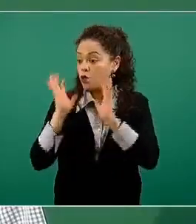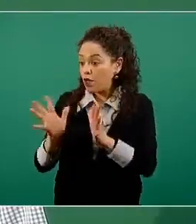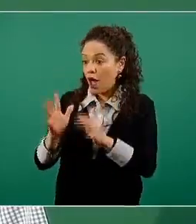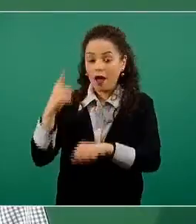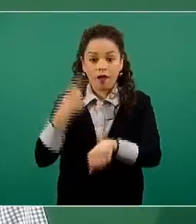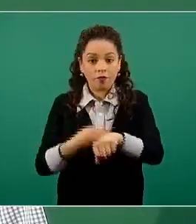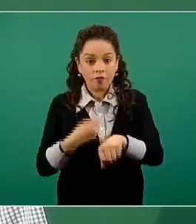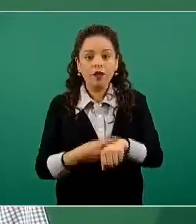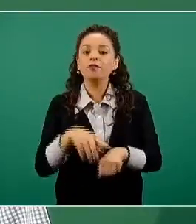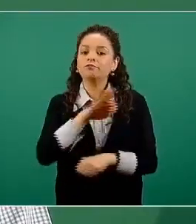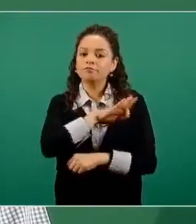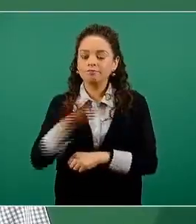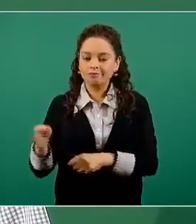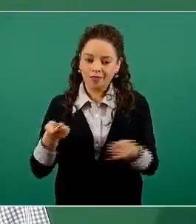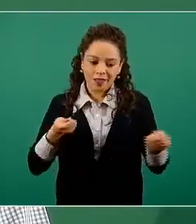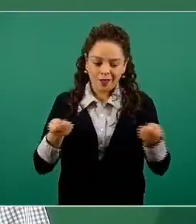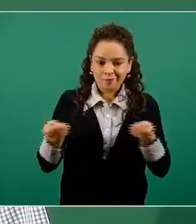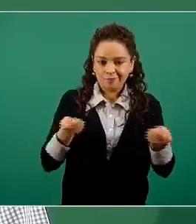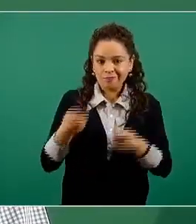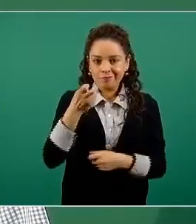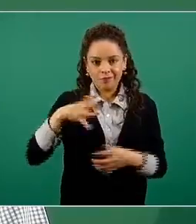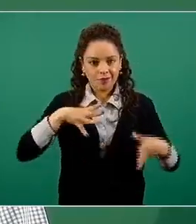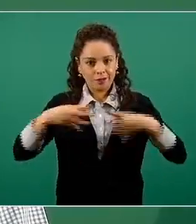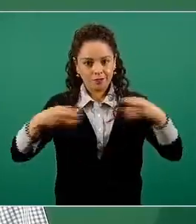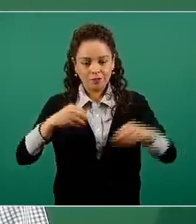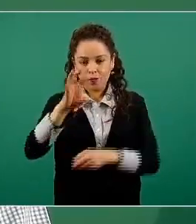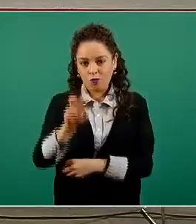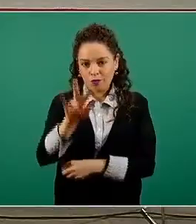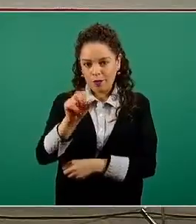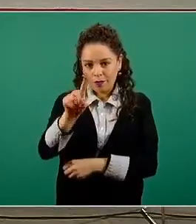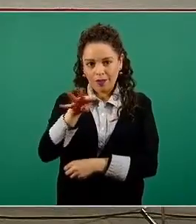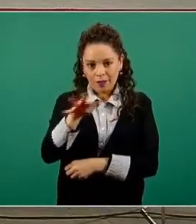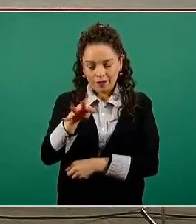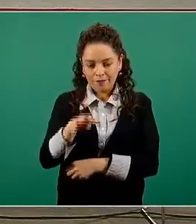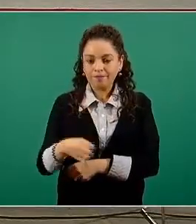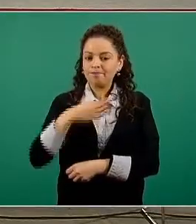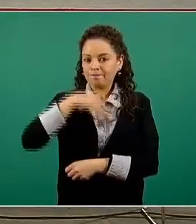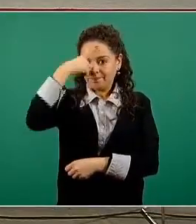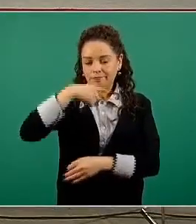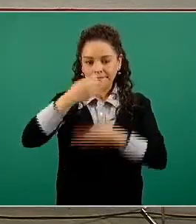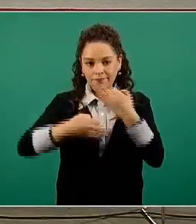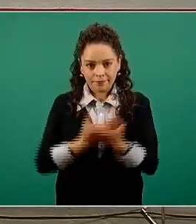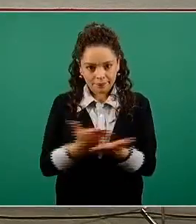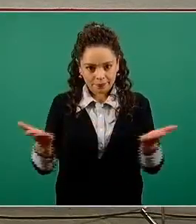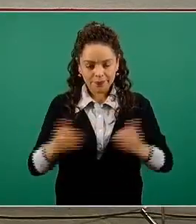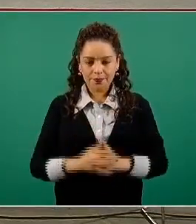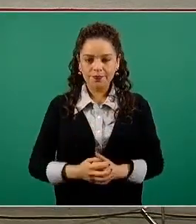finalmente llegar a mitigar esta epidemia de COVID-19. Tengan todos muy buenas noches.